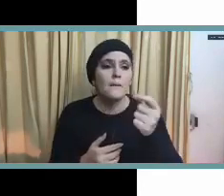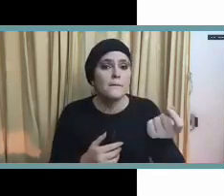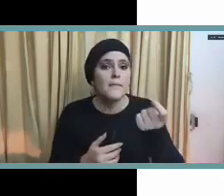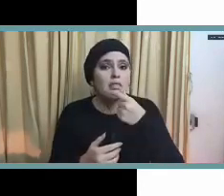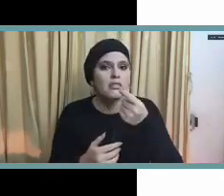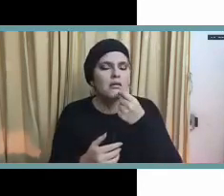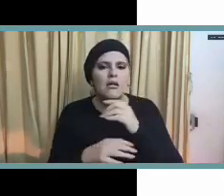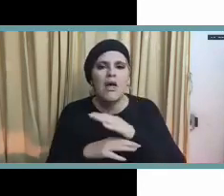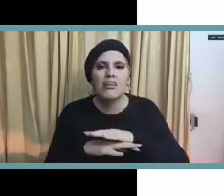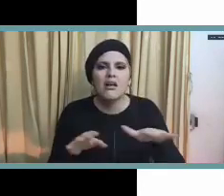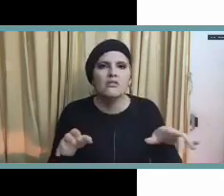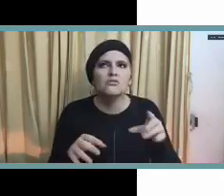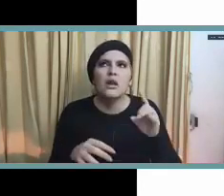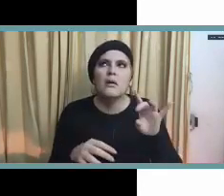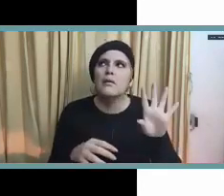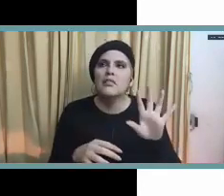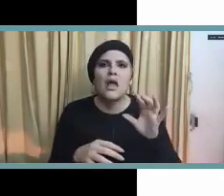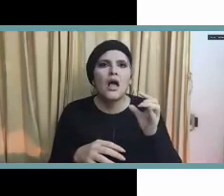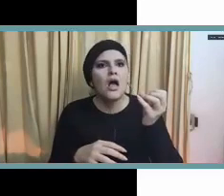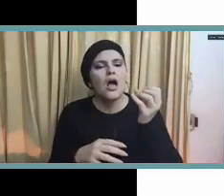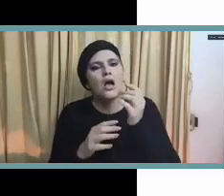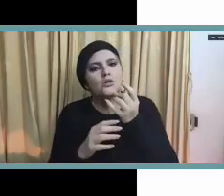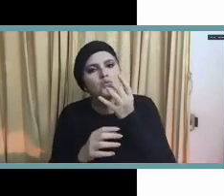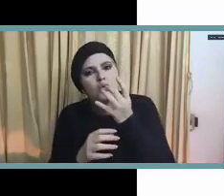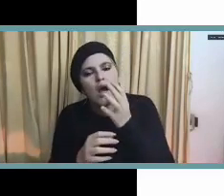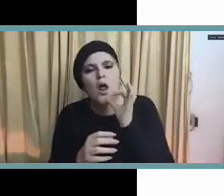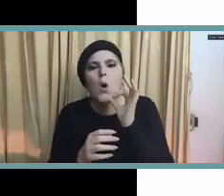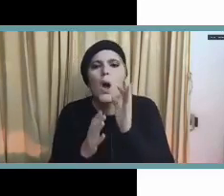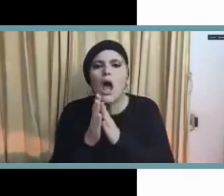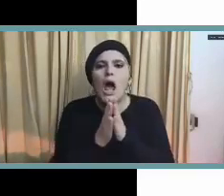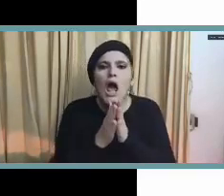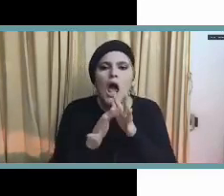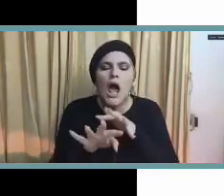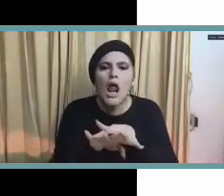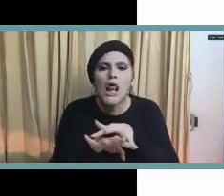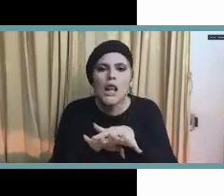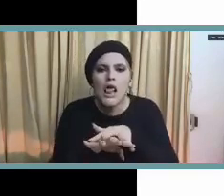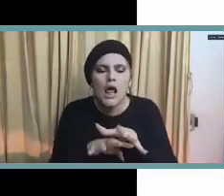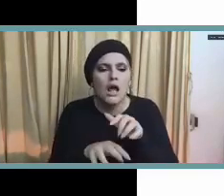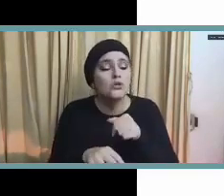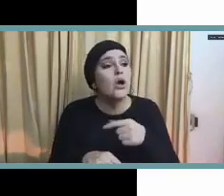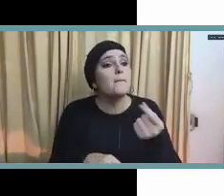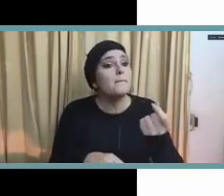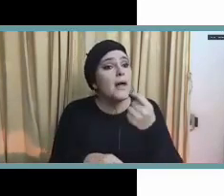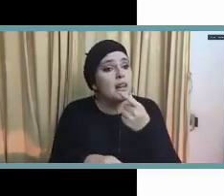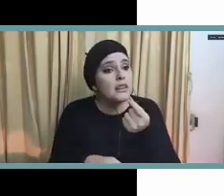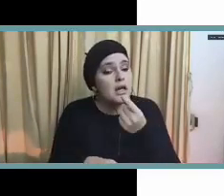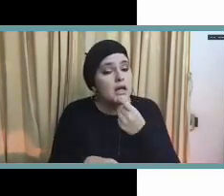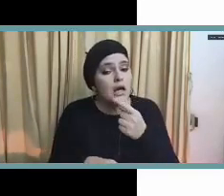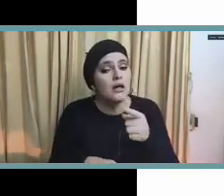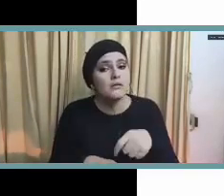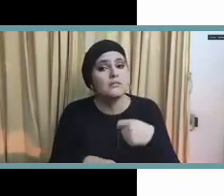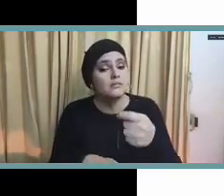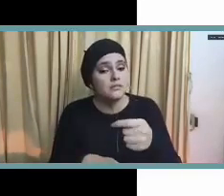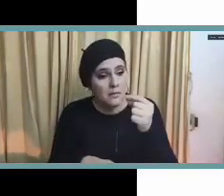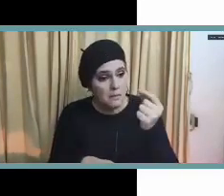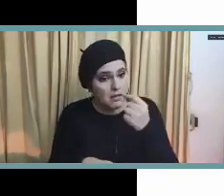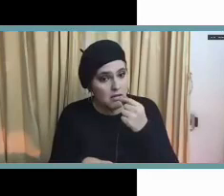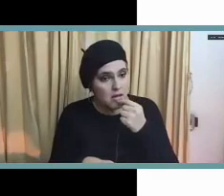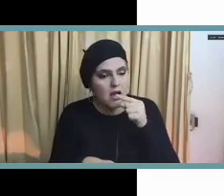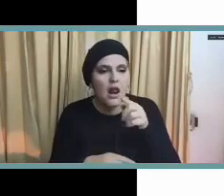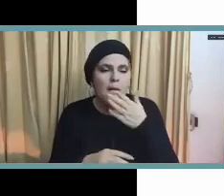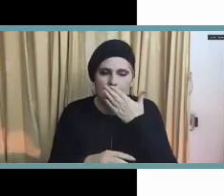azúcar, harina, cualquier cosa, y le digo al papá o a la mamá: le voy a dar esta cápsula porque con esta cápsula va a mejorar